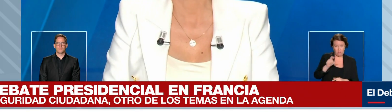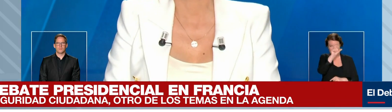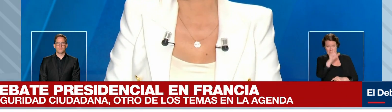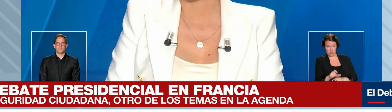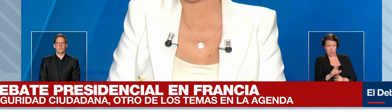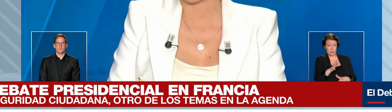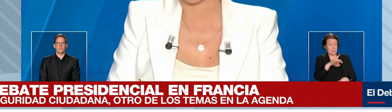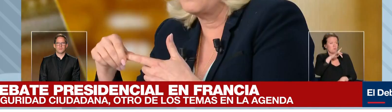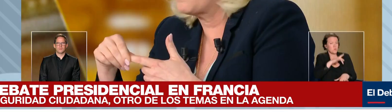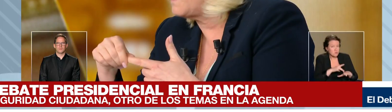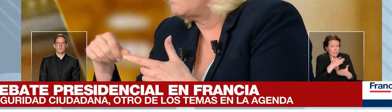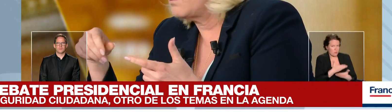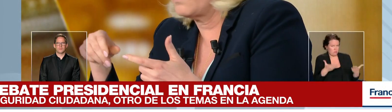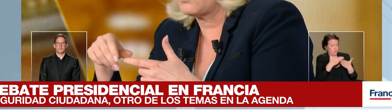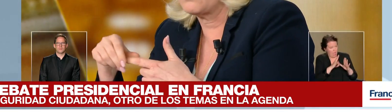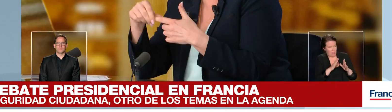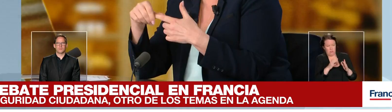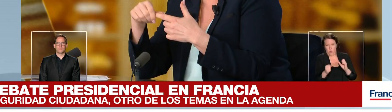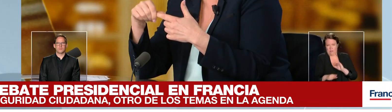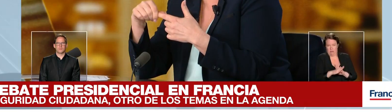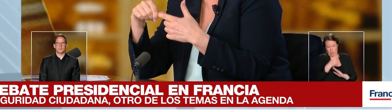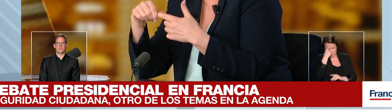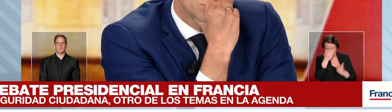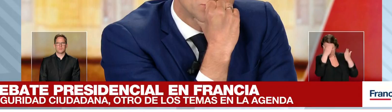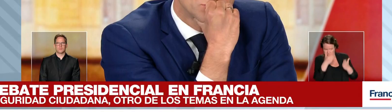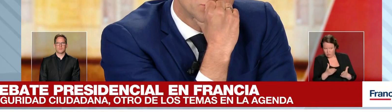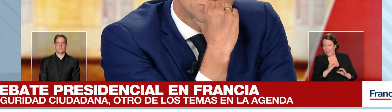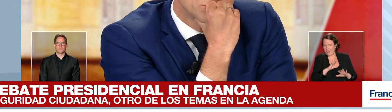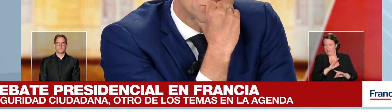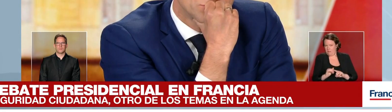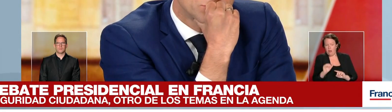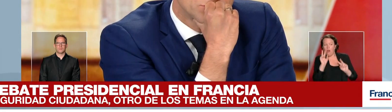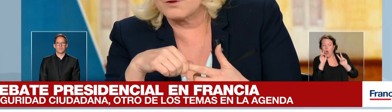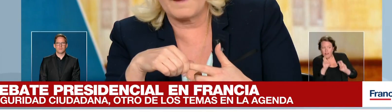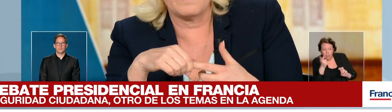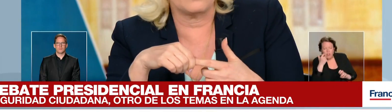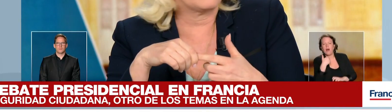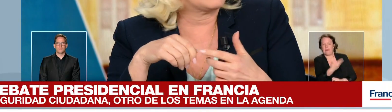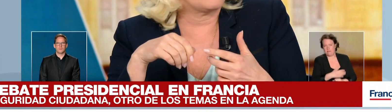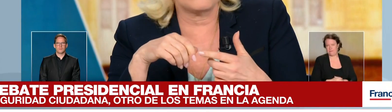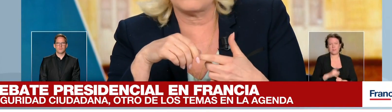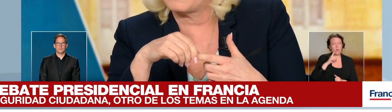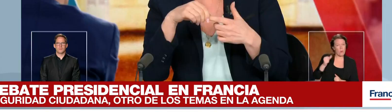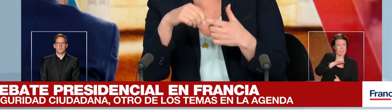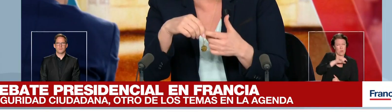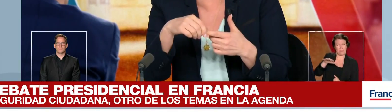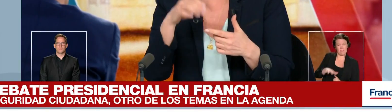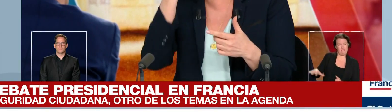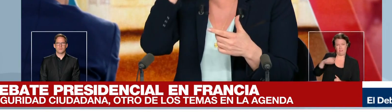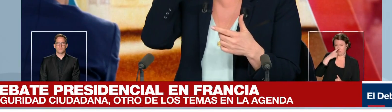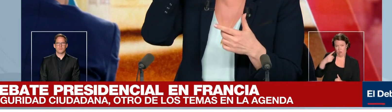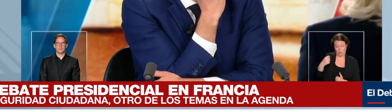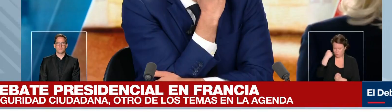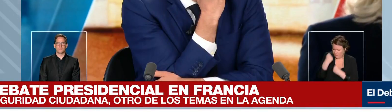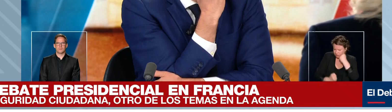Hay que basarse en la presunción de legítima defensa. Ellos han sufrido con el desprecio de su gobierno, de ser